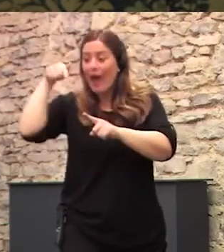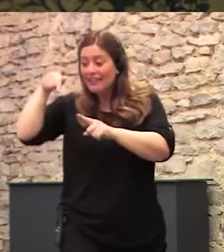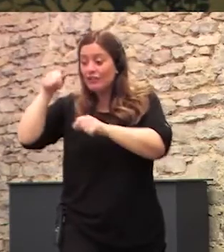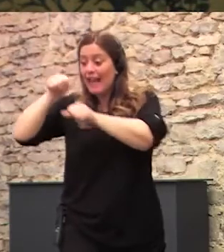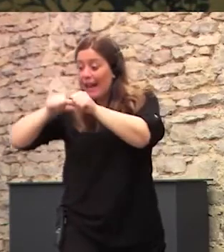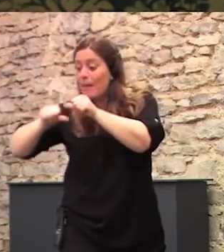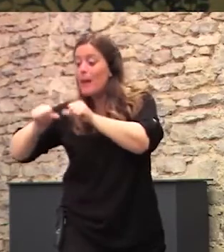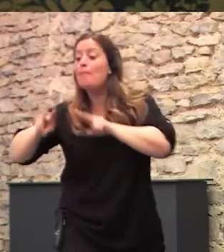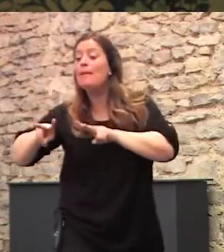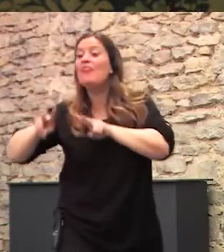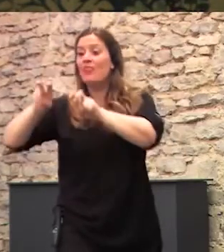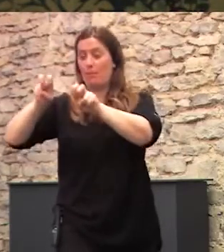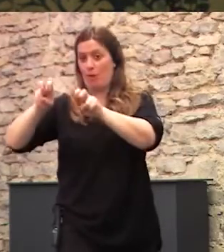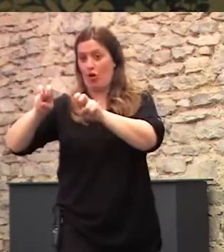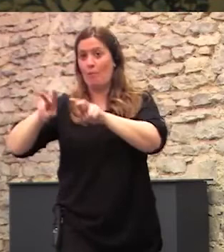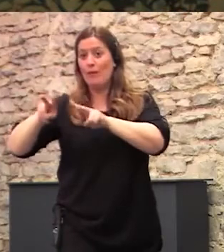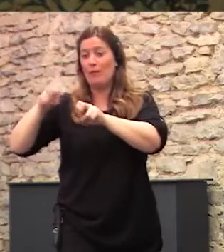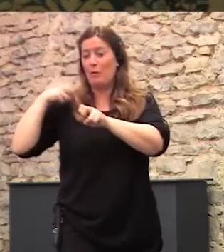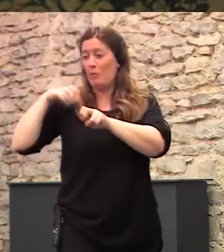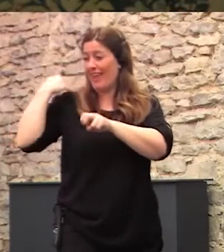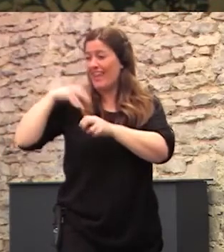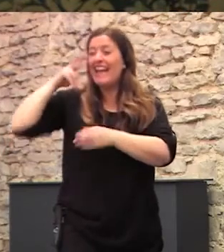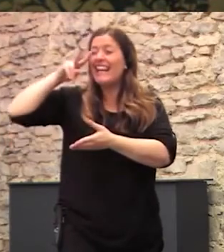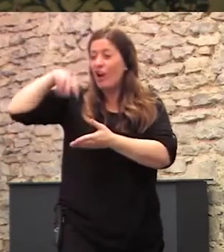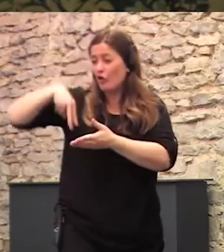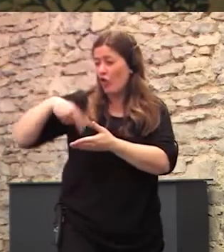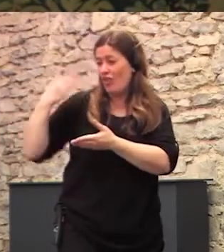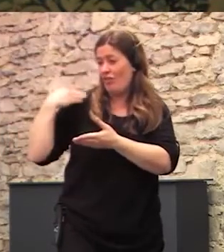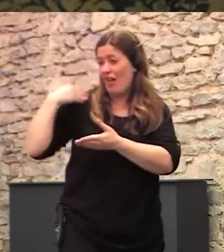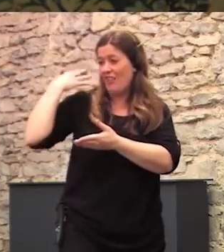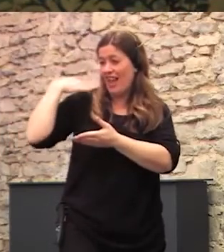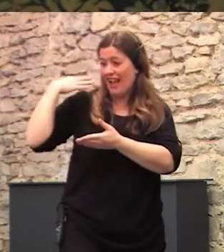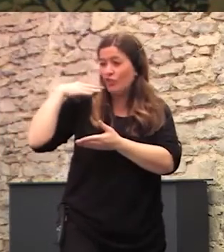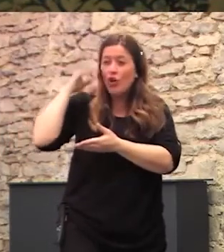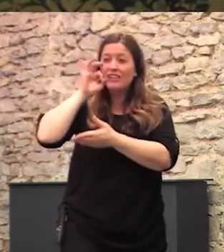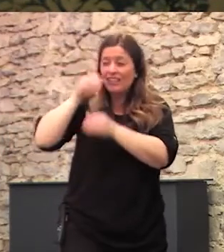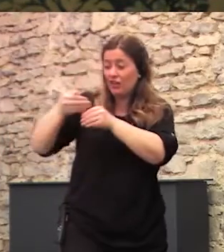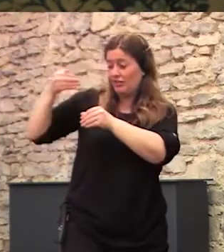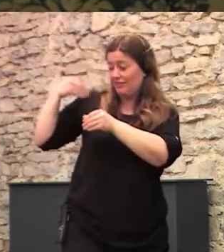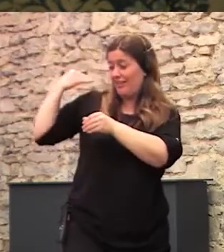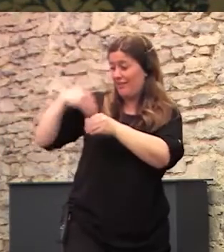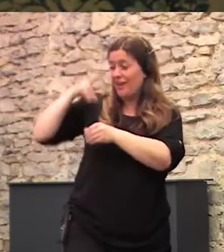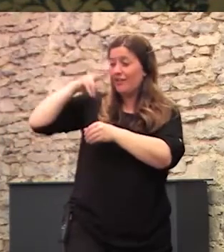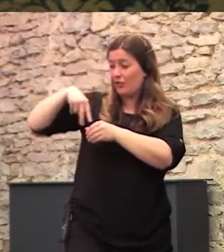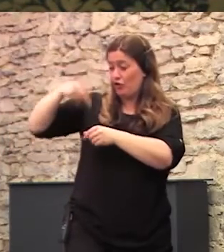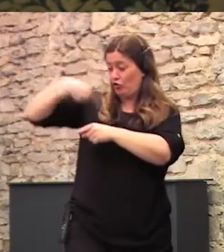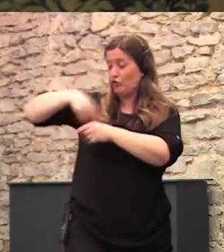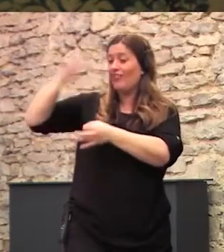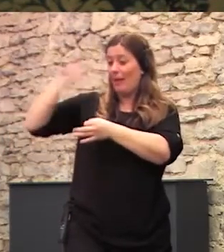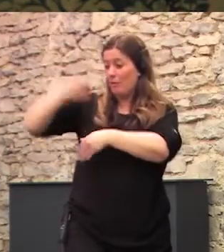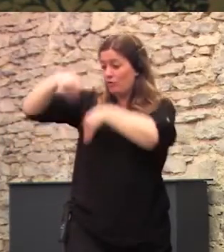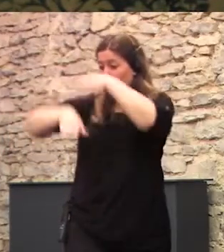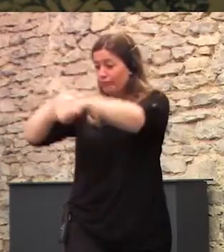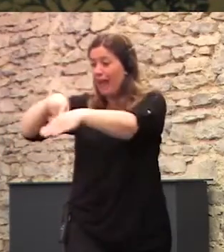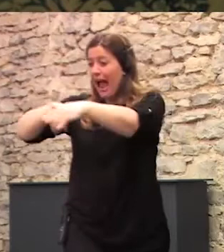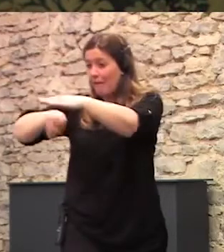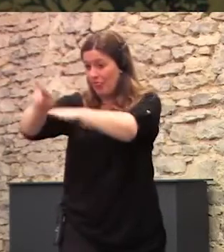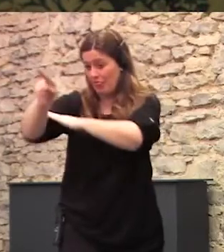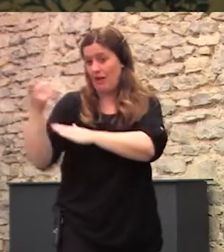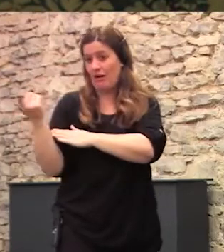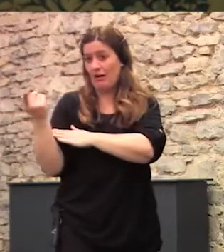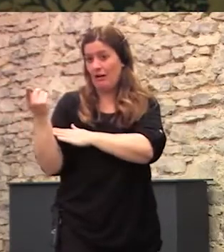porque esto estaba ya reconocido hace 14 siglos. Y tenemos que avanzar y dar respuestas a